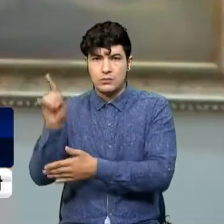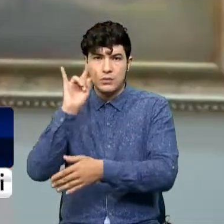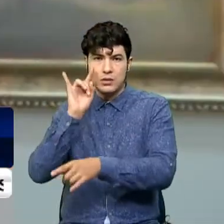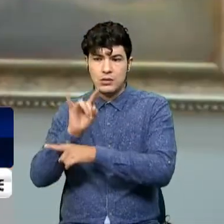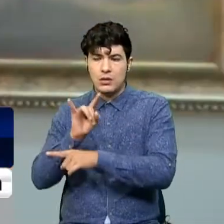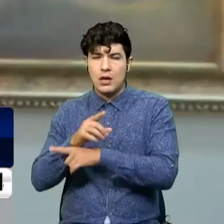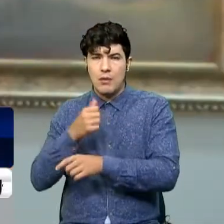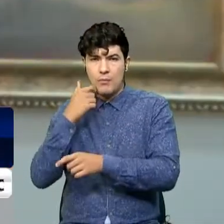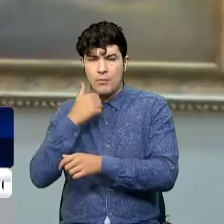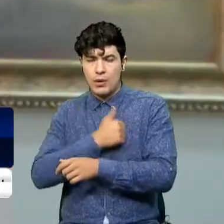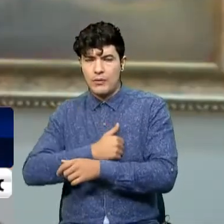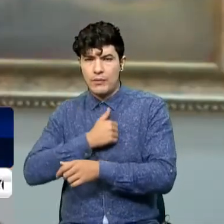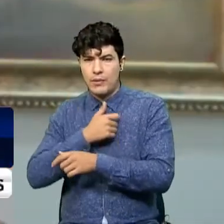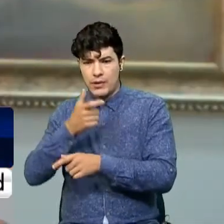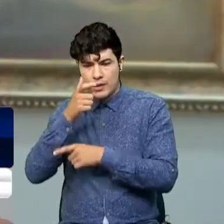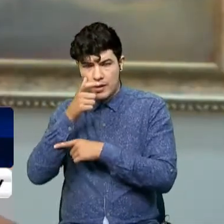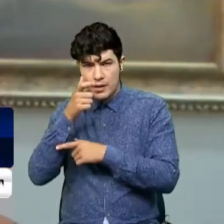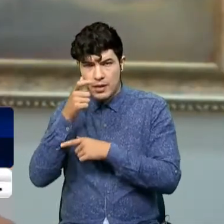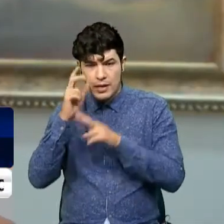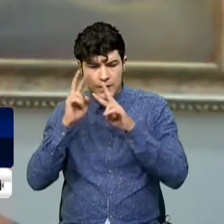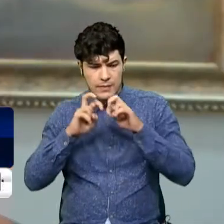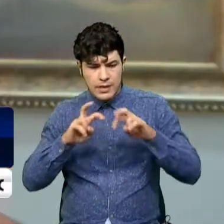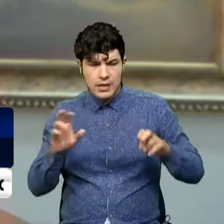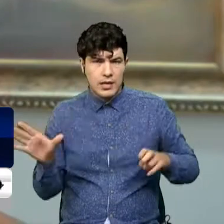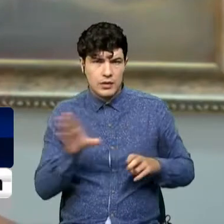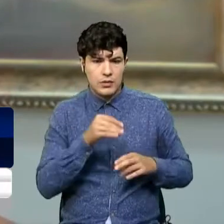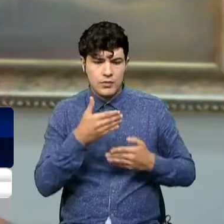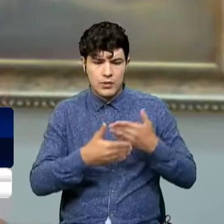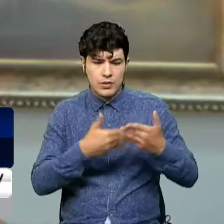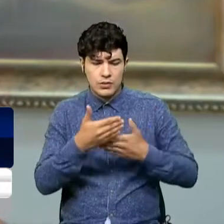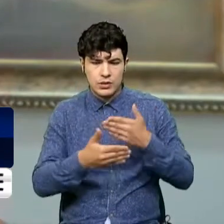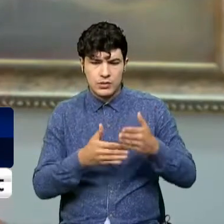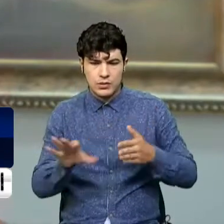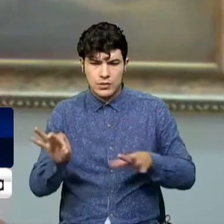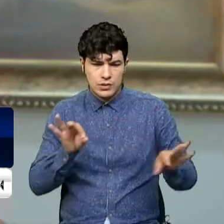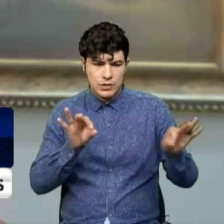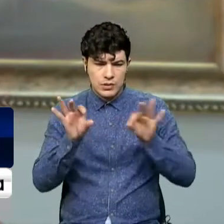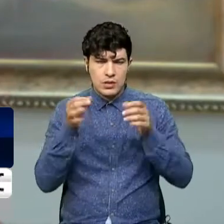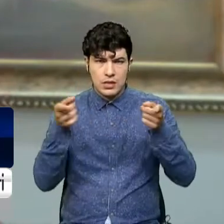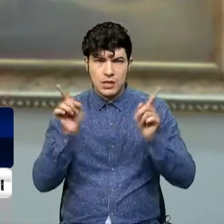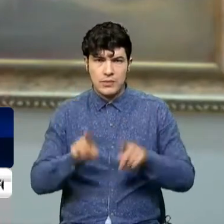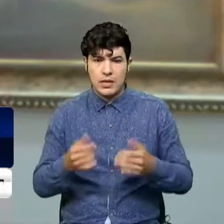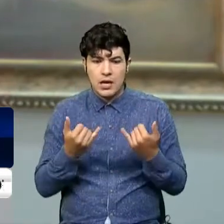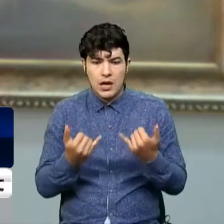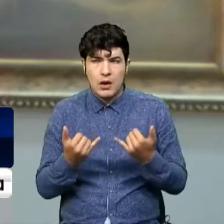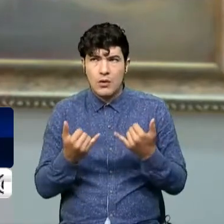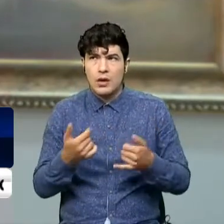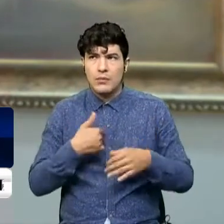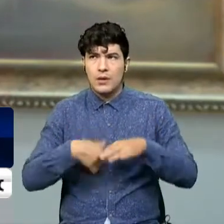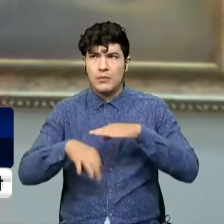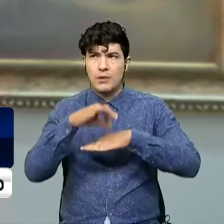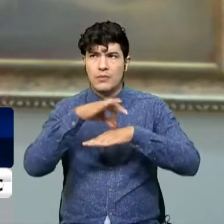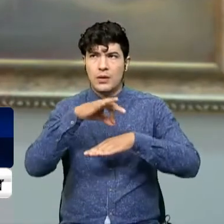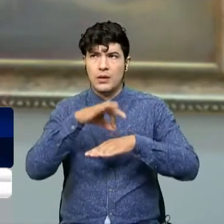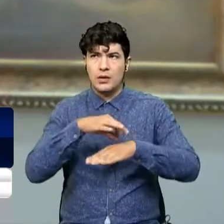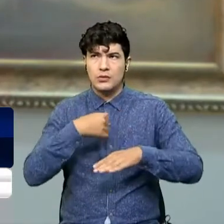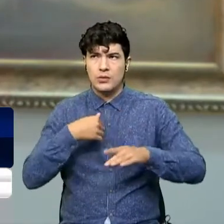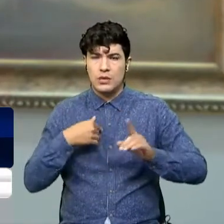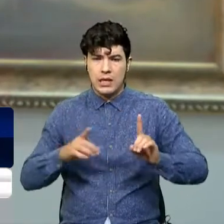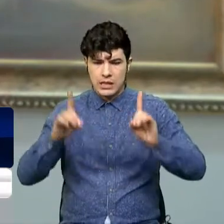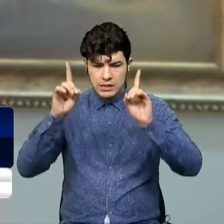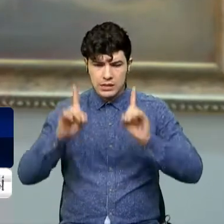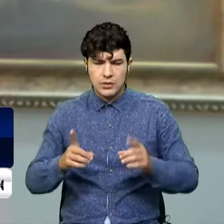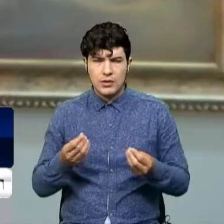a que se le haga seguimiento e investigación a todo el proceso de selección, pero también a mi actuar y a mi adjudicación, la decisión que tomé